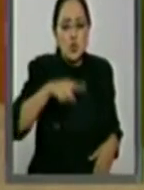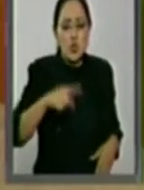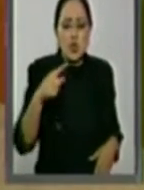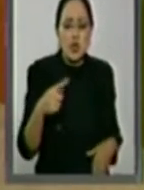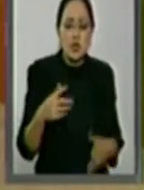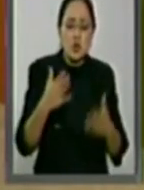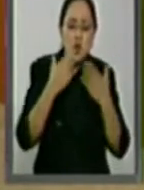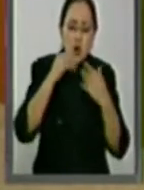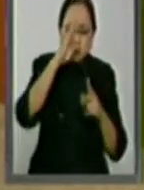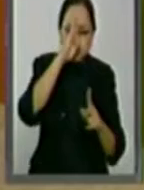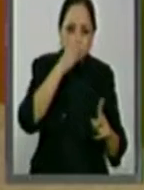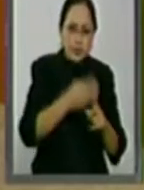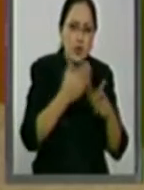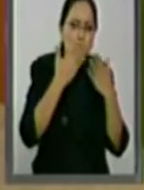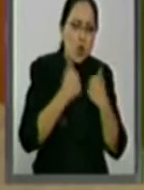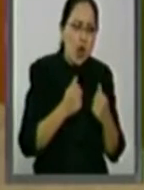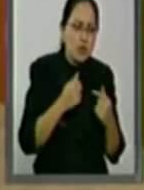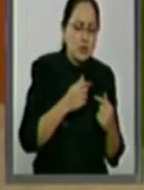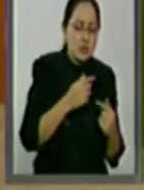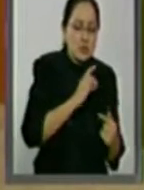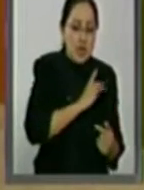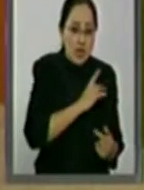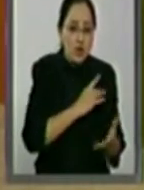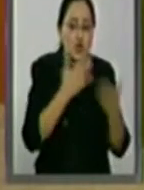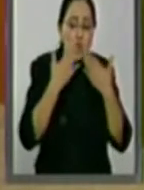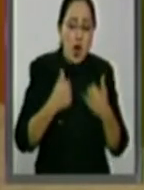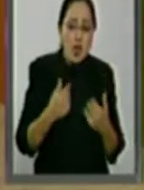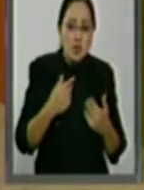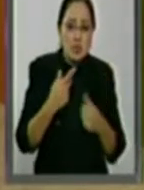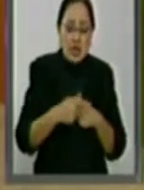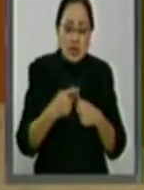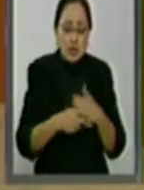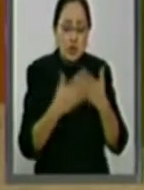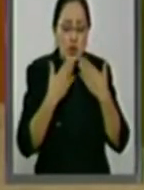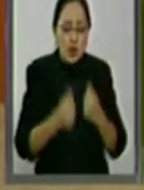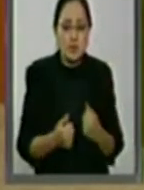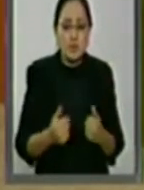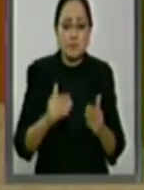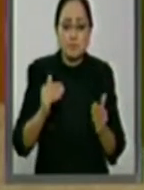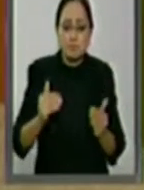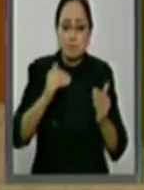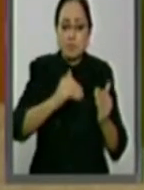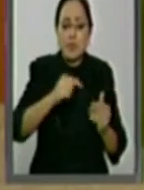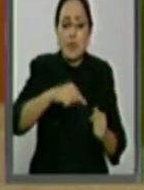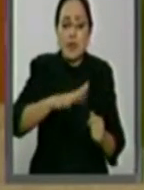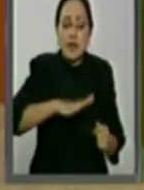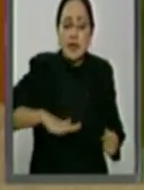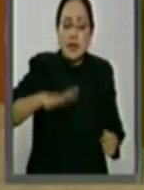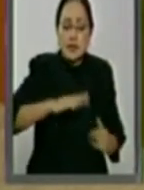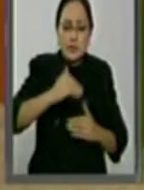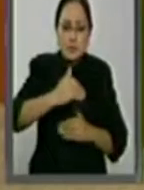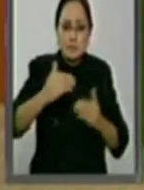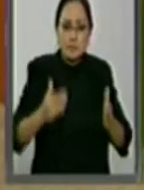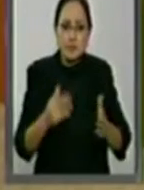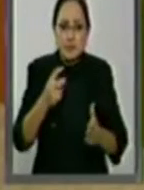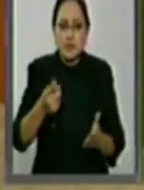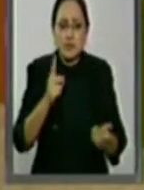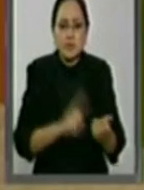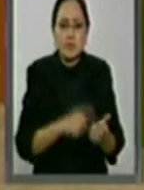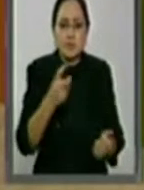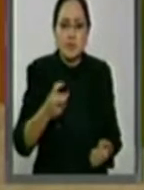sin filias y sin fobias. Las demarcaciones territoriales, con esta reforma, denominadas en lo